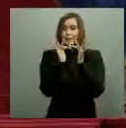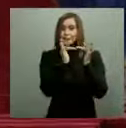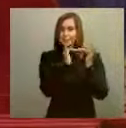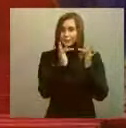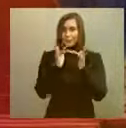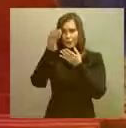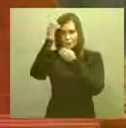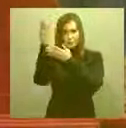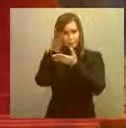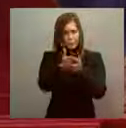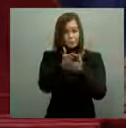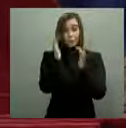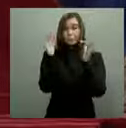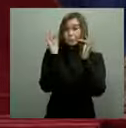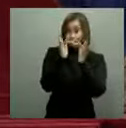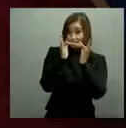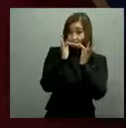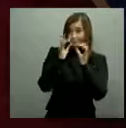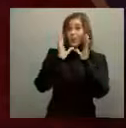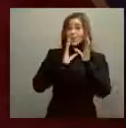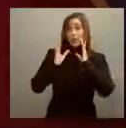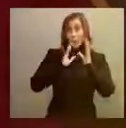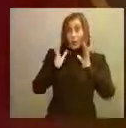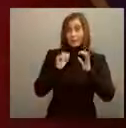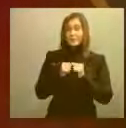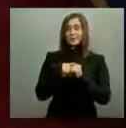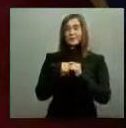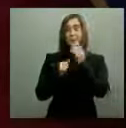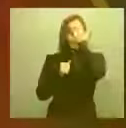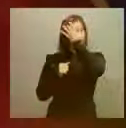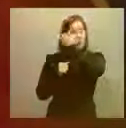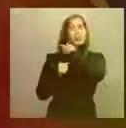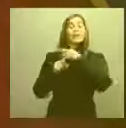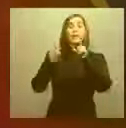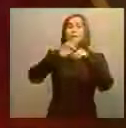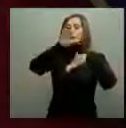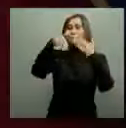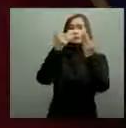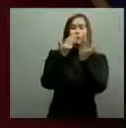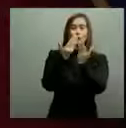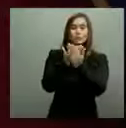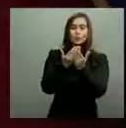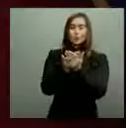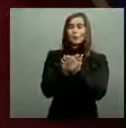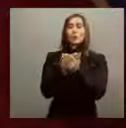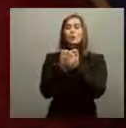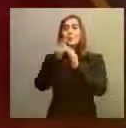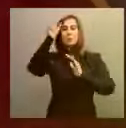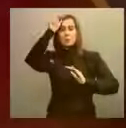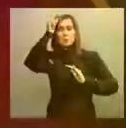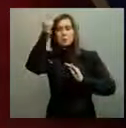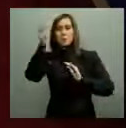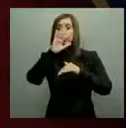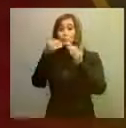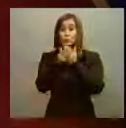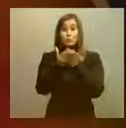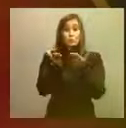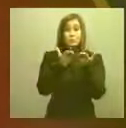de comunicación en el funcionamiento de las dependencias del gobierno y de todas las estructuras sociales y productivas del